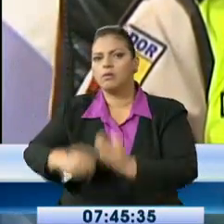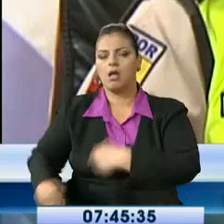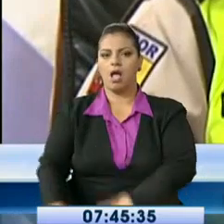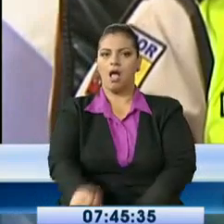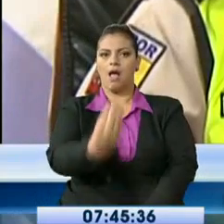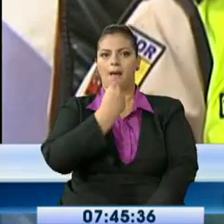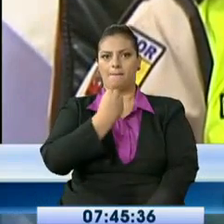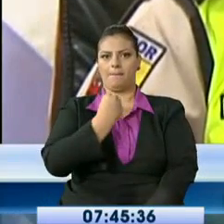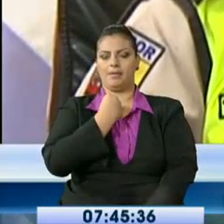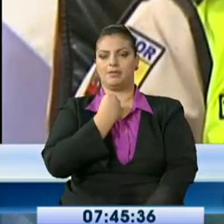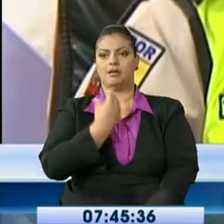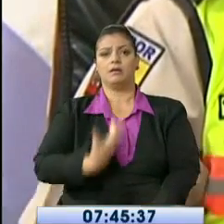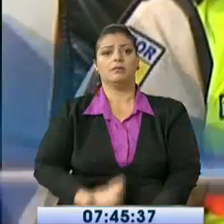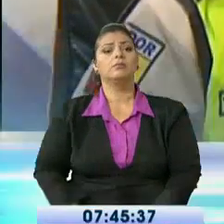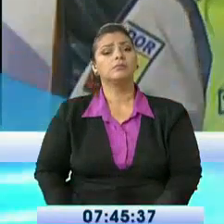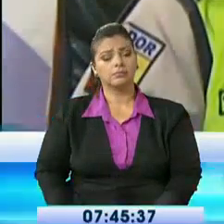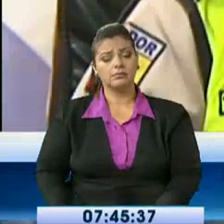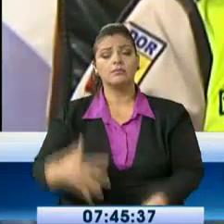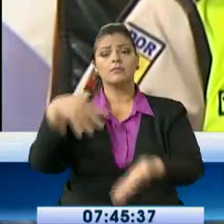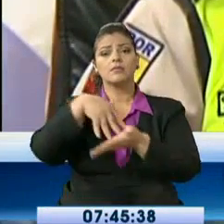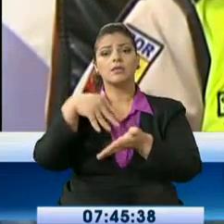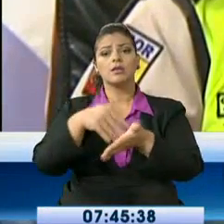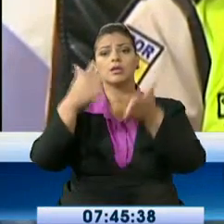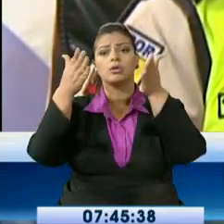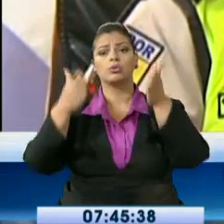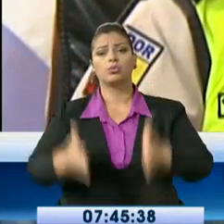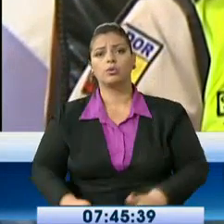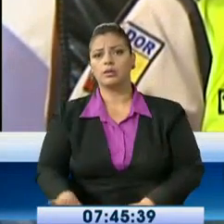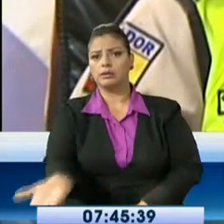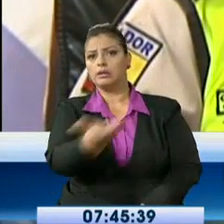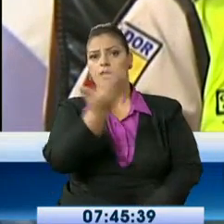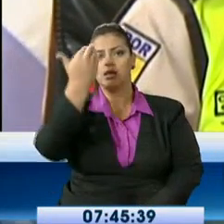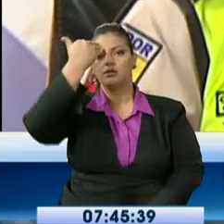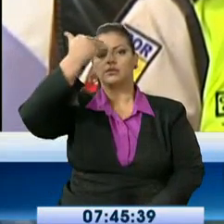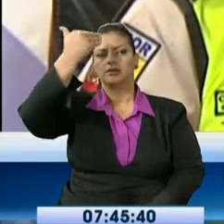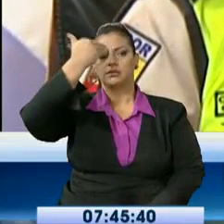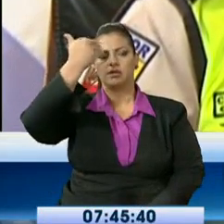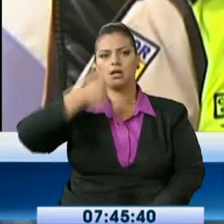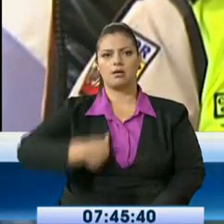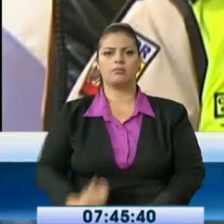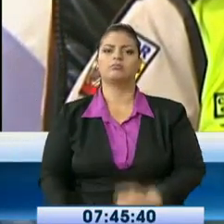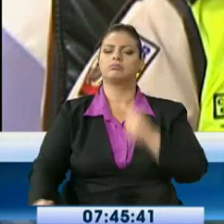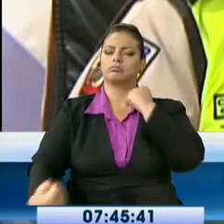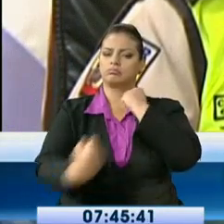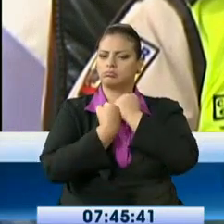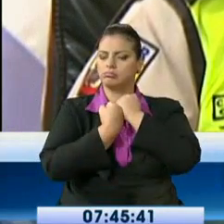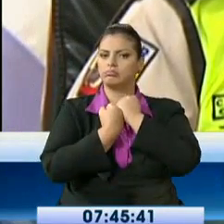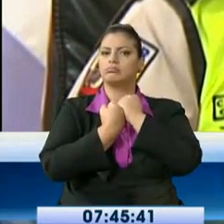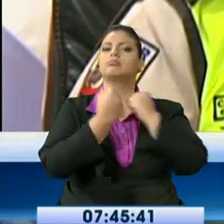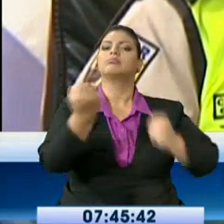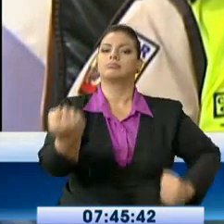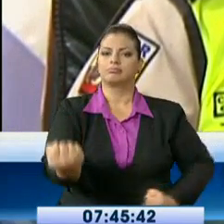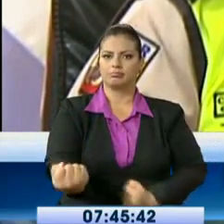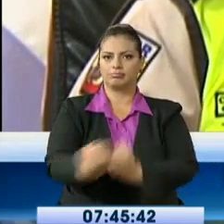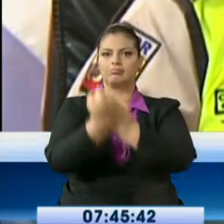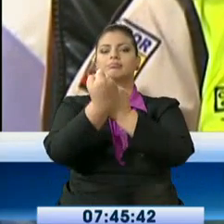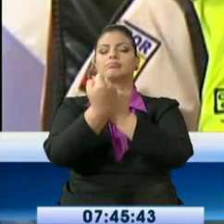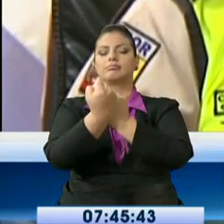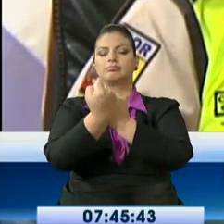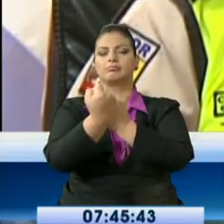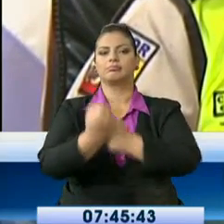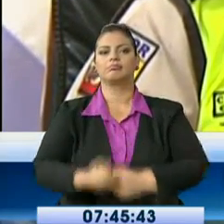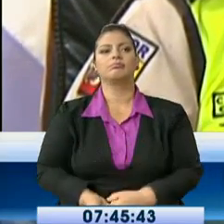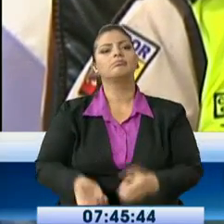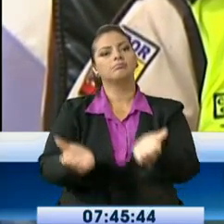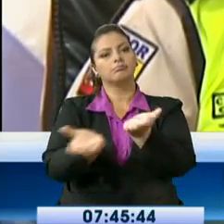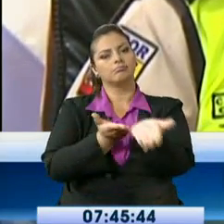será puesto en práctica con los estudiantes, a través de los cuales nosotros nos ayudaremos también pues para brindar un mejor servicio